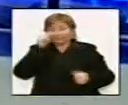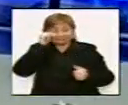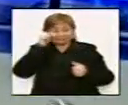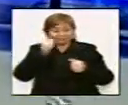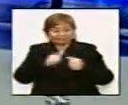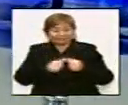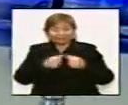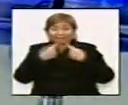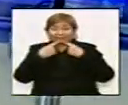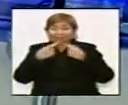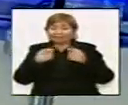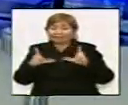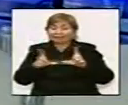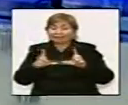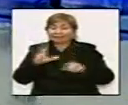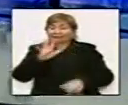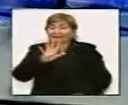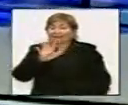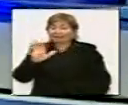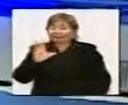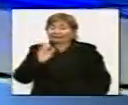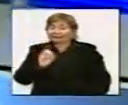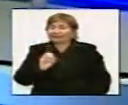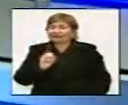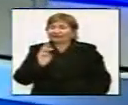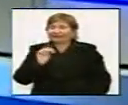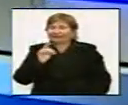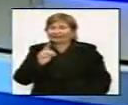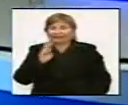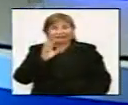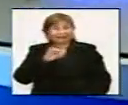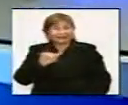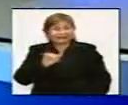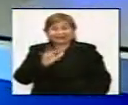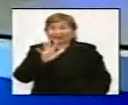puede sintonizar las señales 550 de Movistar, así como también 56.